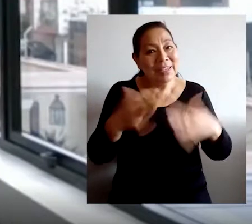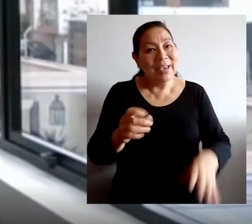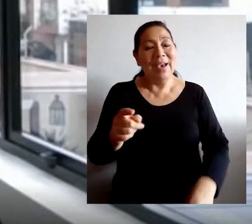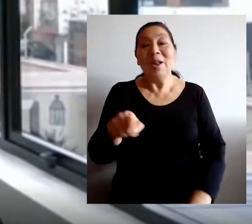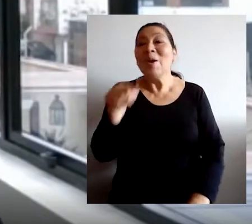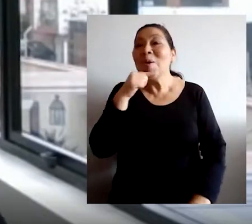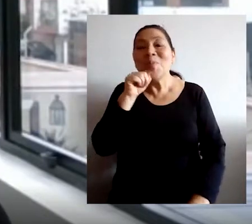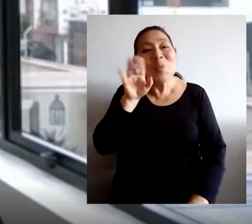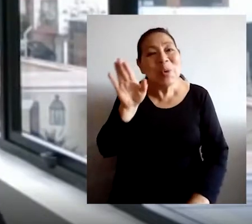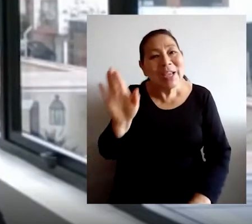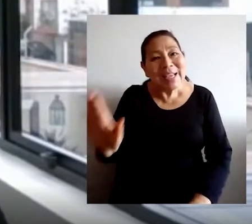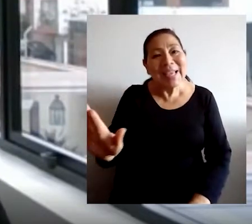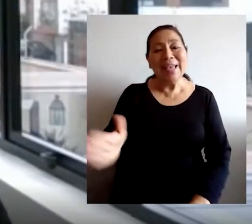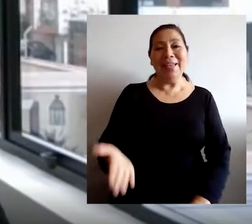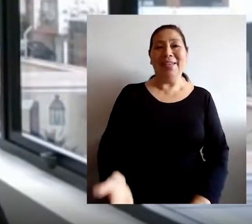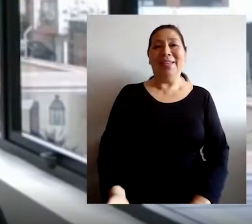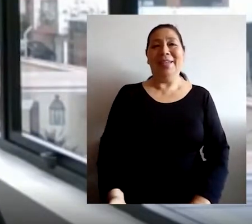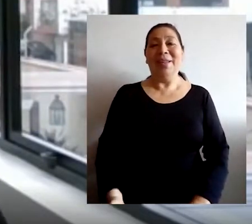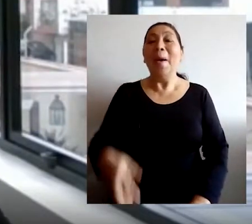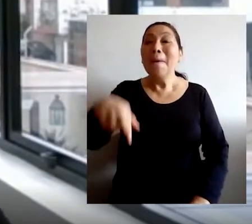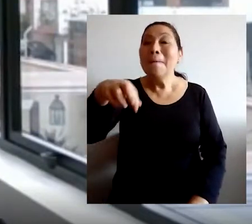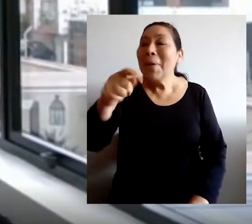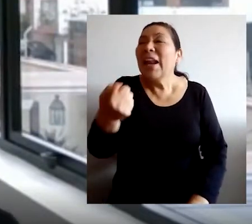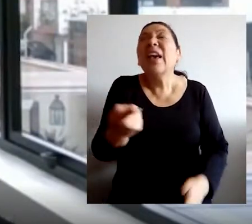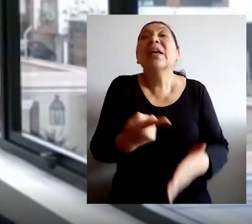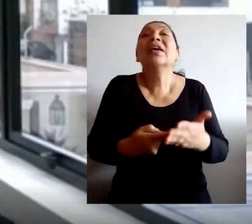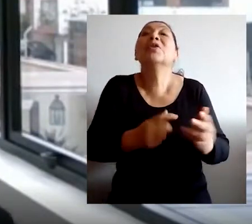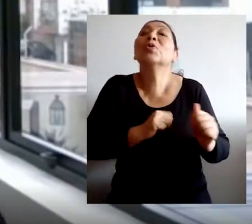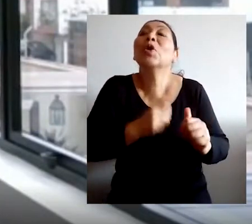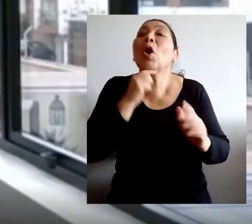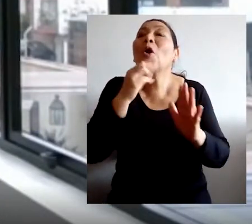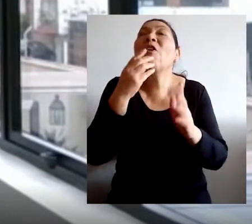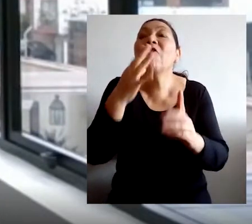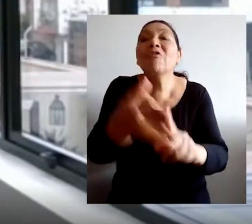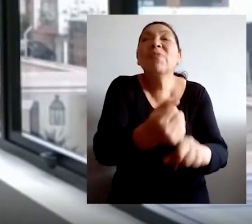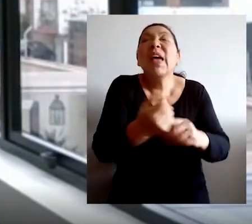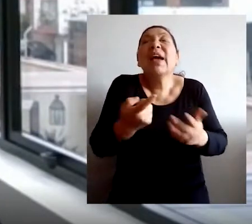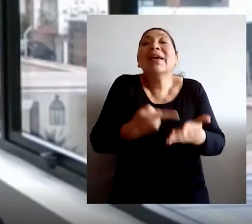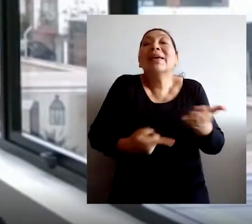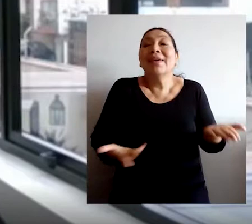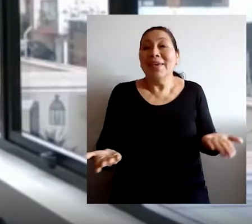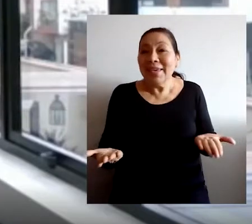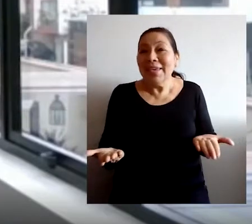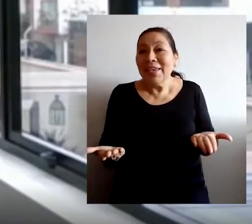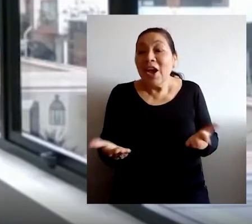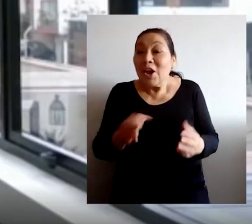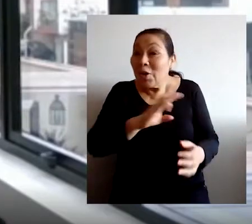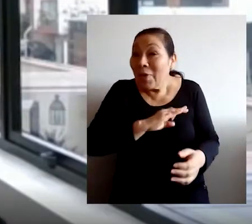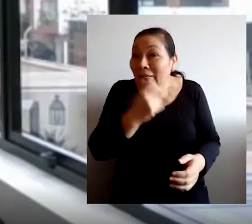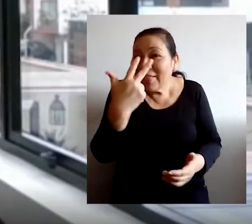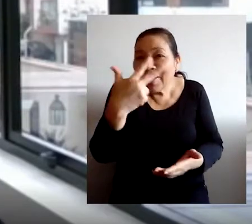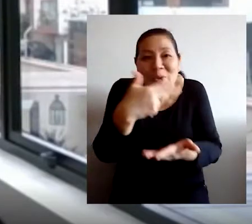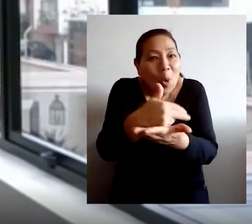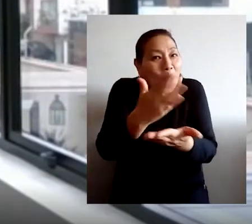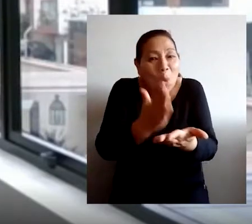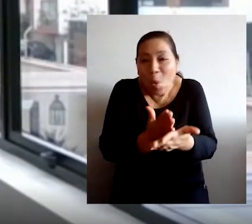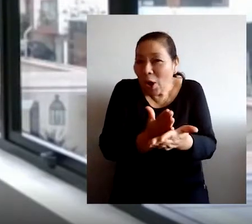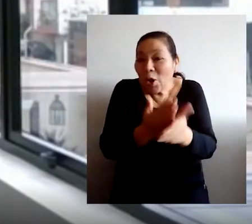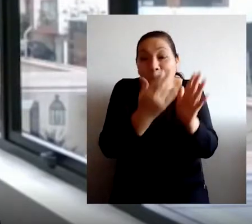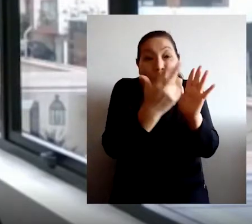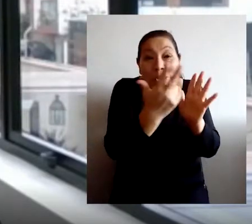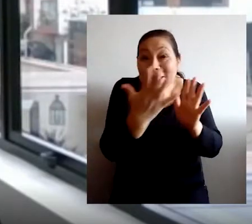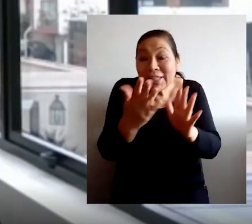son de propiedad de mi patrocinada. ¿Y eso en qué afecta la confiscación? Es confiscación 3/4,